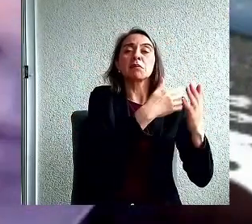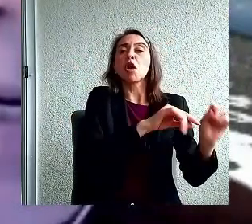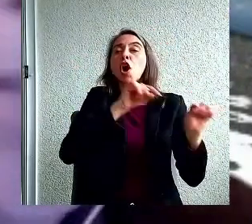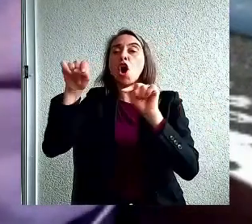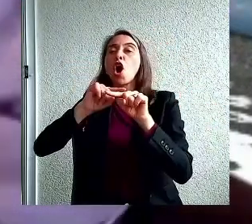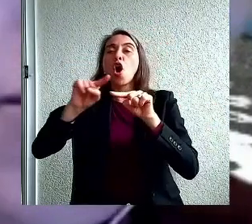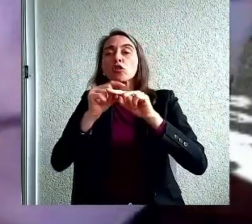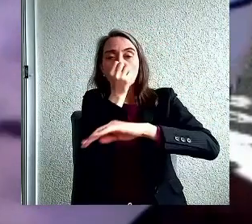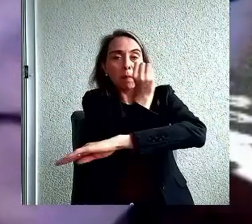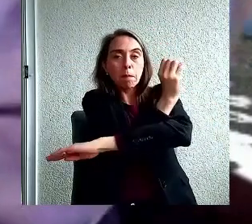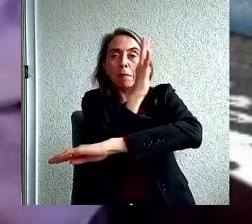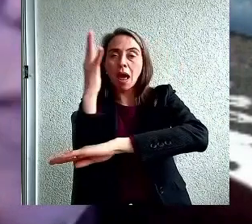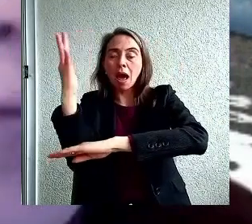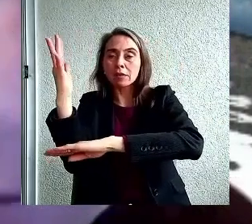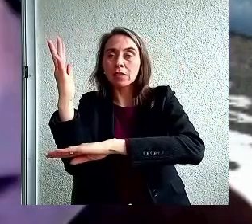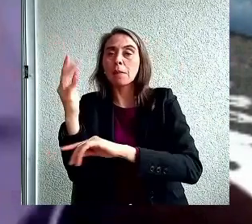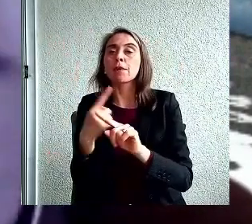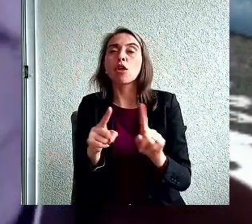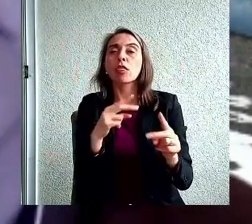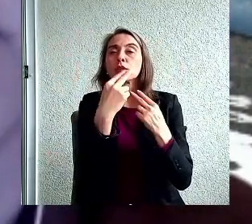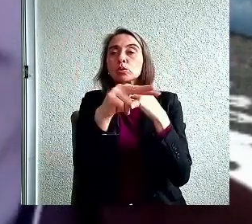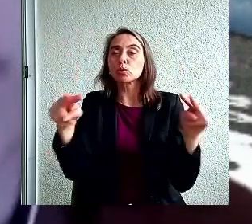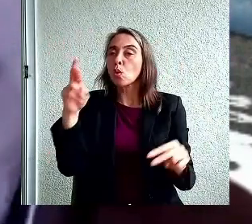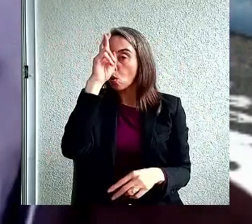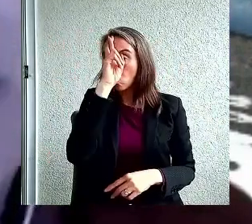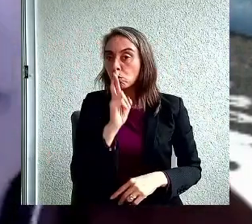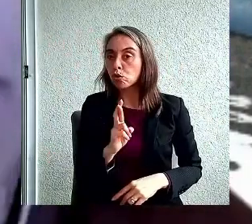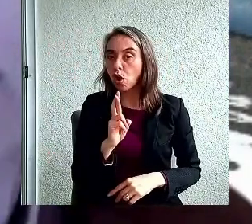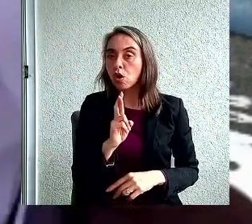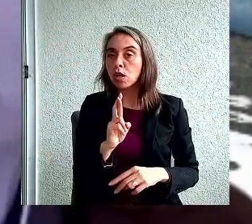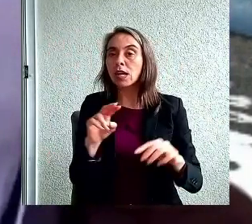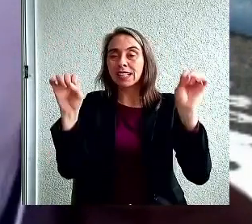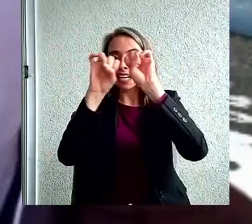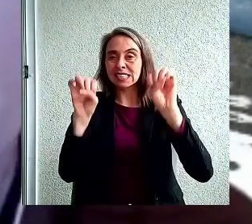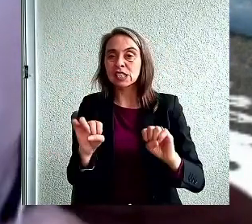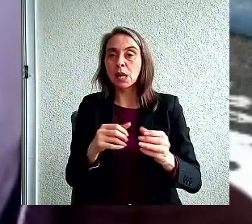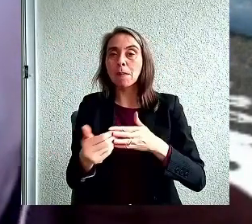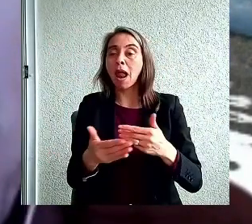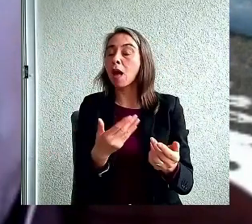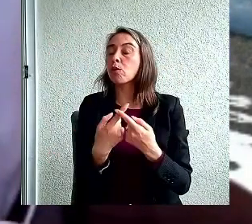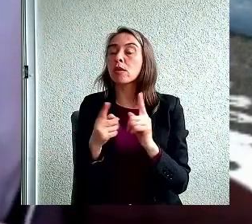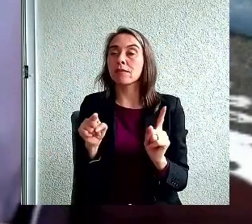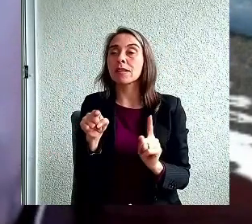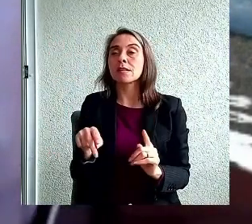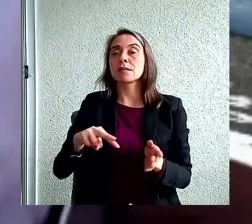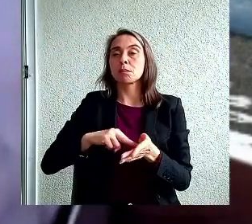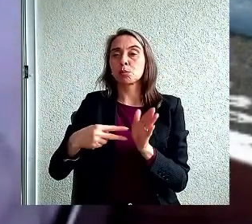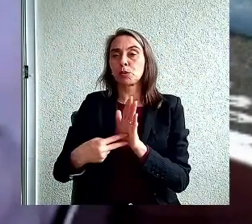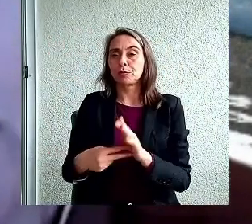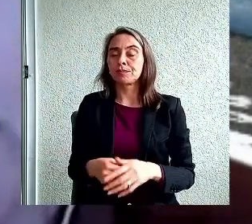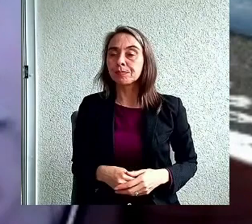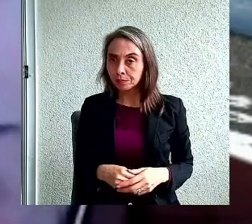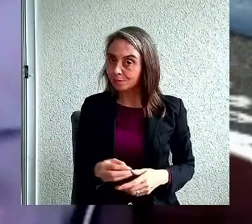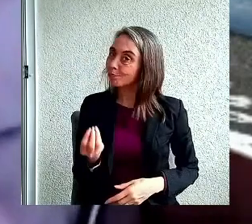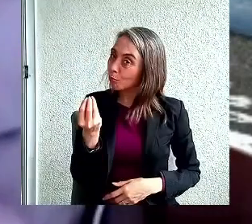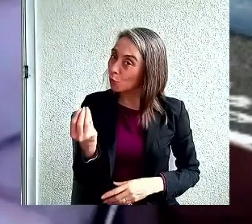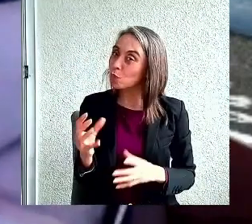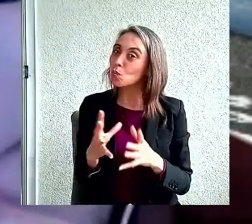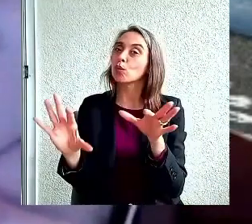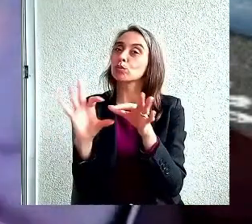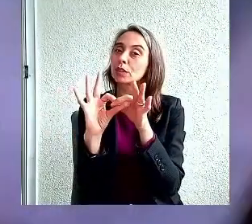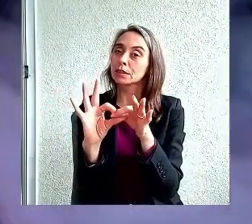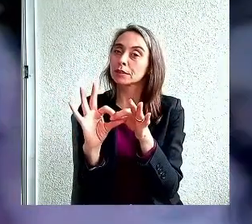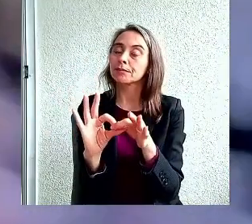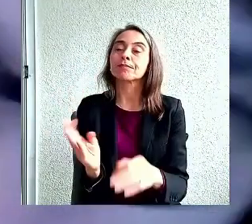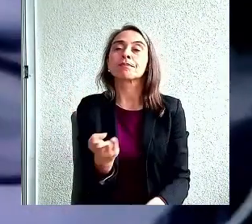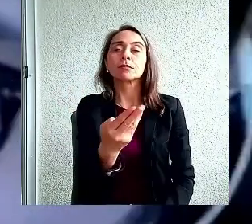problema. Genial, muchas gracias, Angélica. Humberto, tú también hablabas al final, en tus últimas láminas tenías un